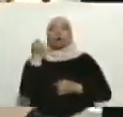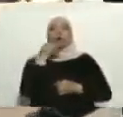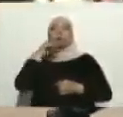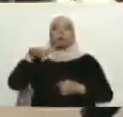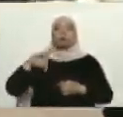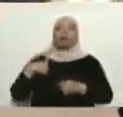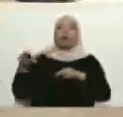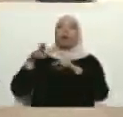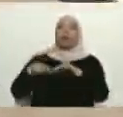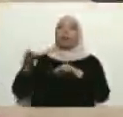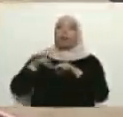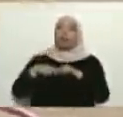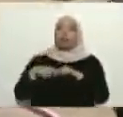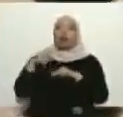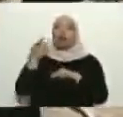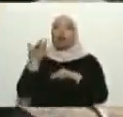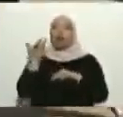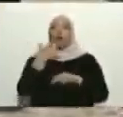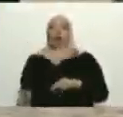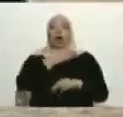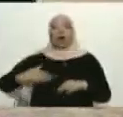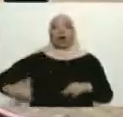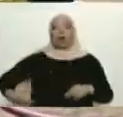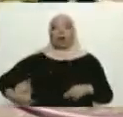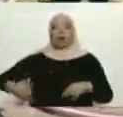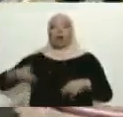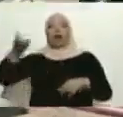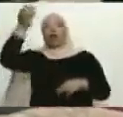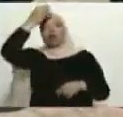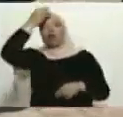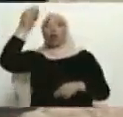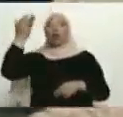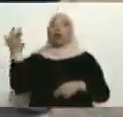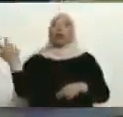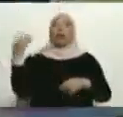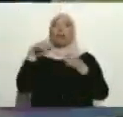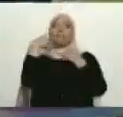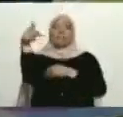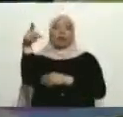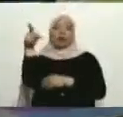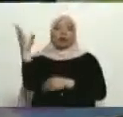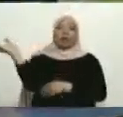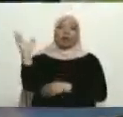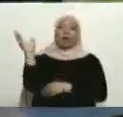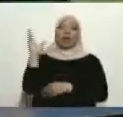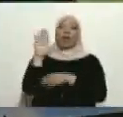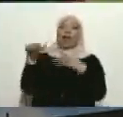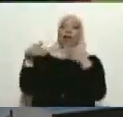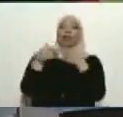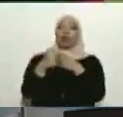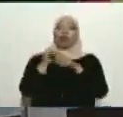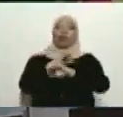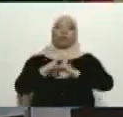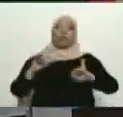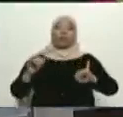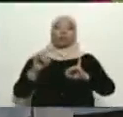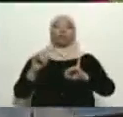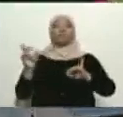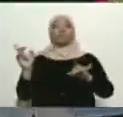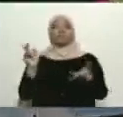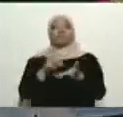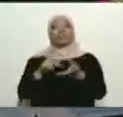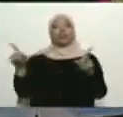infantiles eso fue una algarabía en todas las parroquias de Caracas para llegar después a la final que hicimos